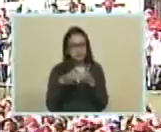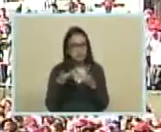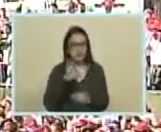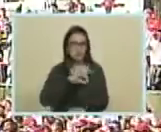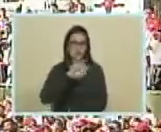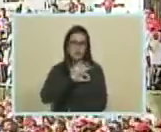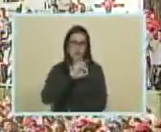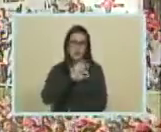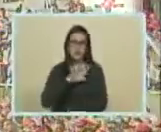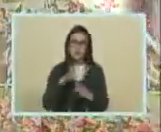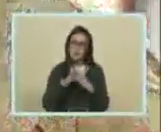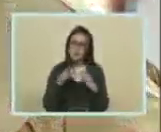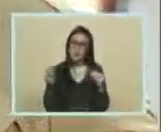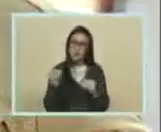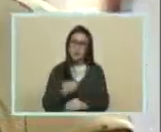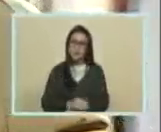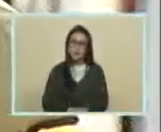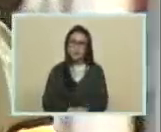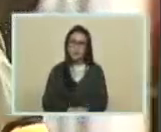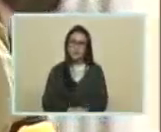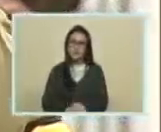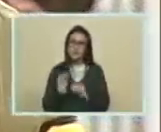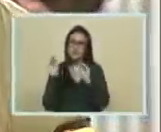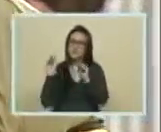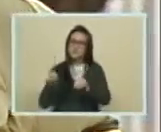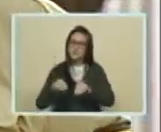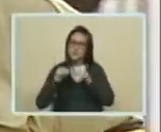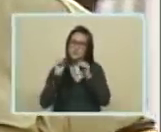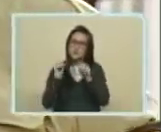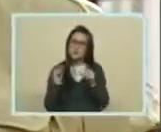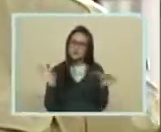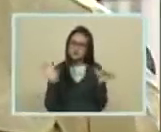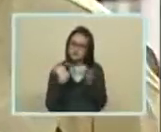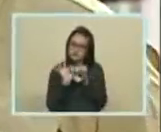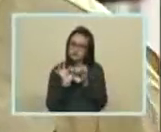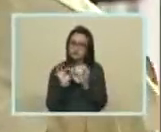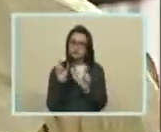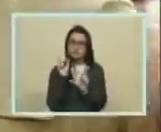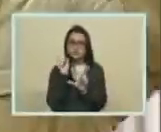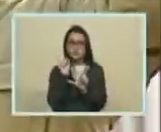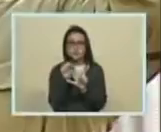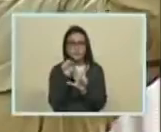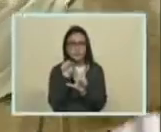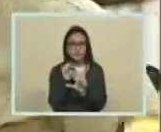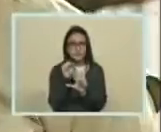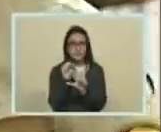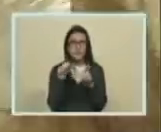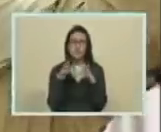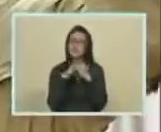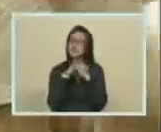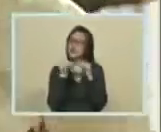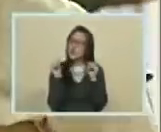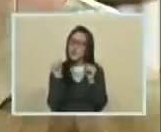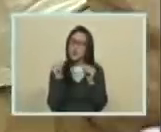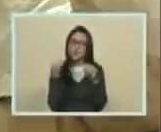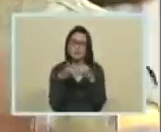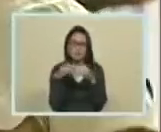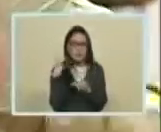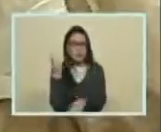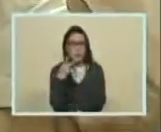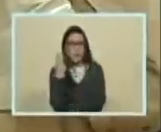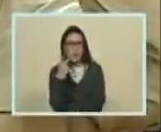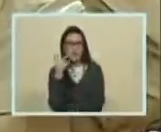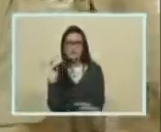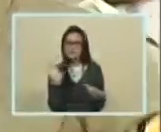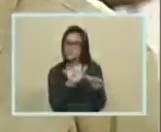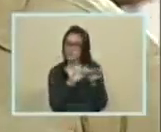sociales. Llamo a la unión del gran polo patriótico, de todos los partidos y movimientos